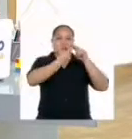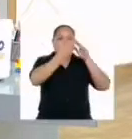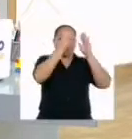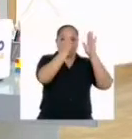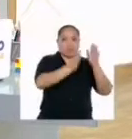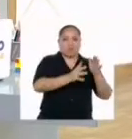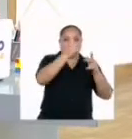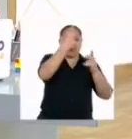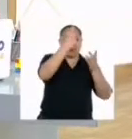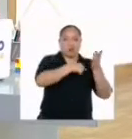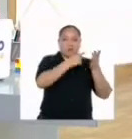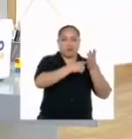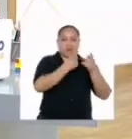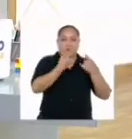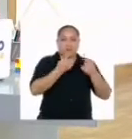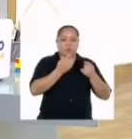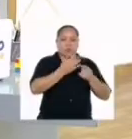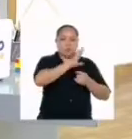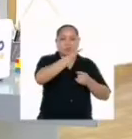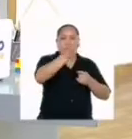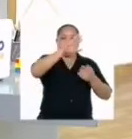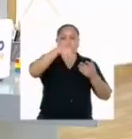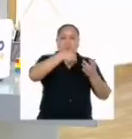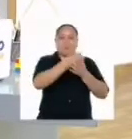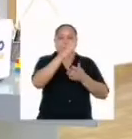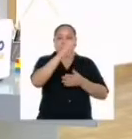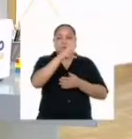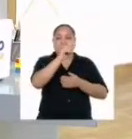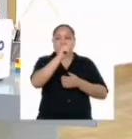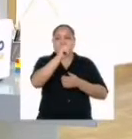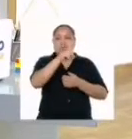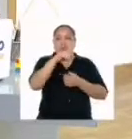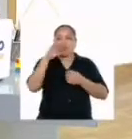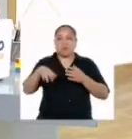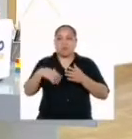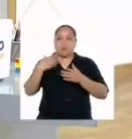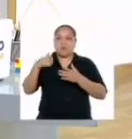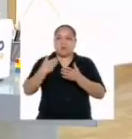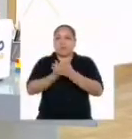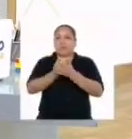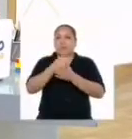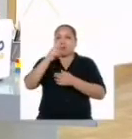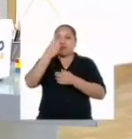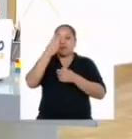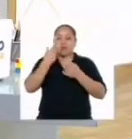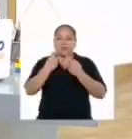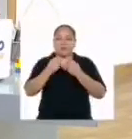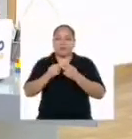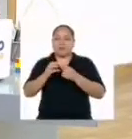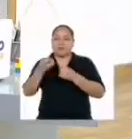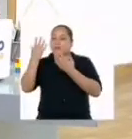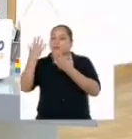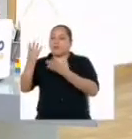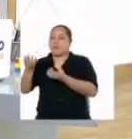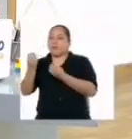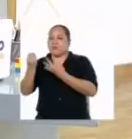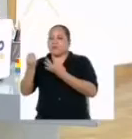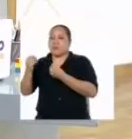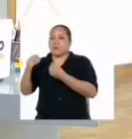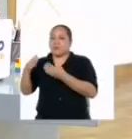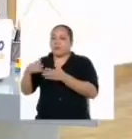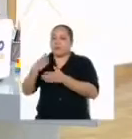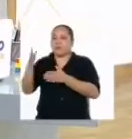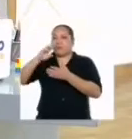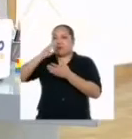la primera vez que intentó llegar a Caral, luego su segundo intento, y después cómo ha mejorado el acceso al lugar.